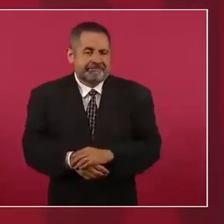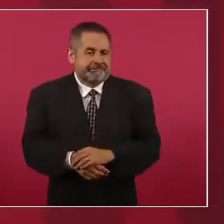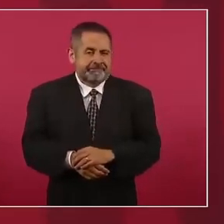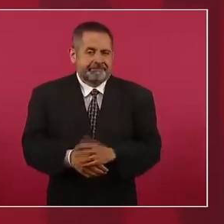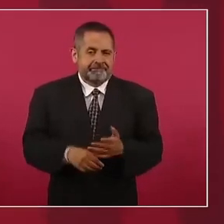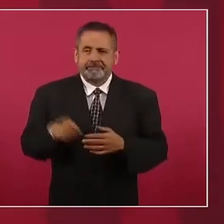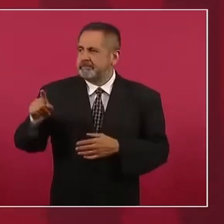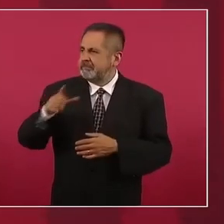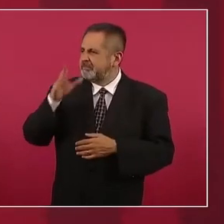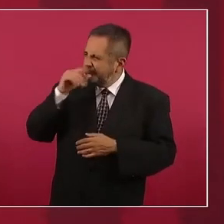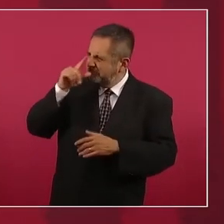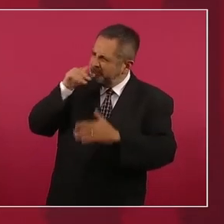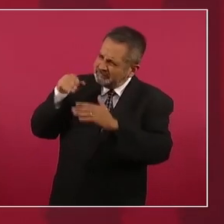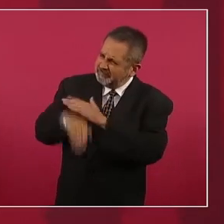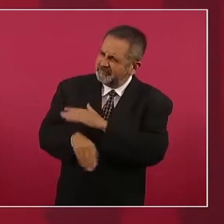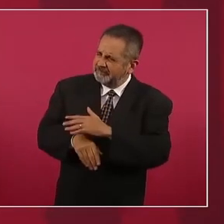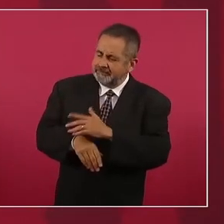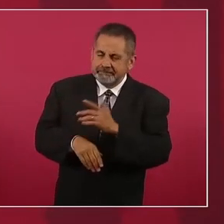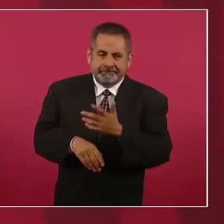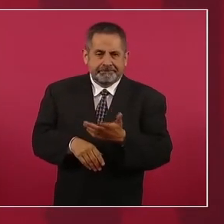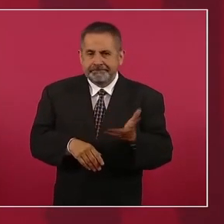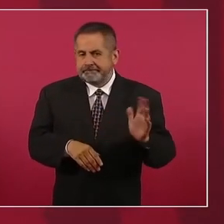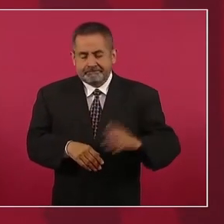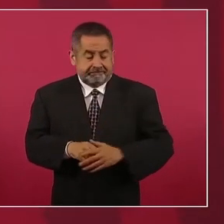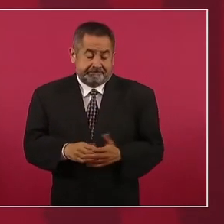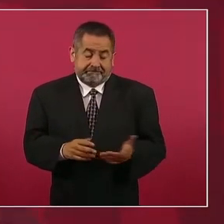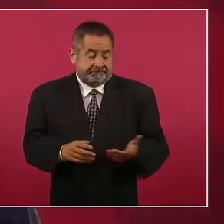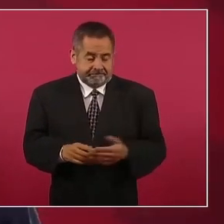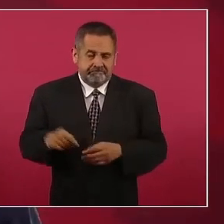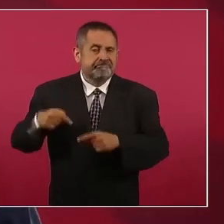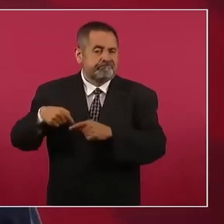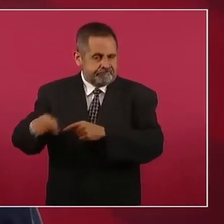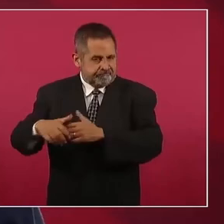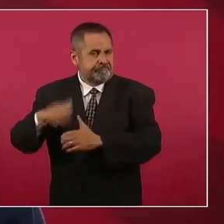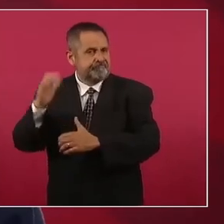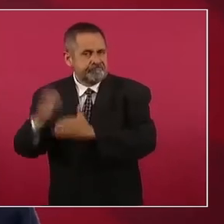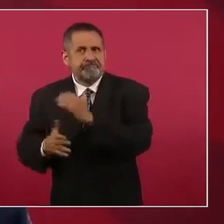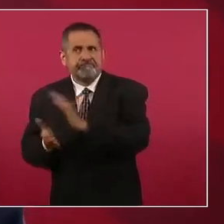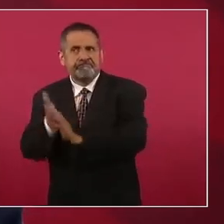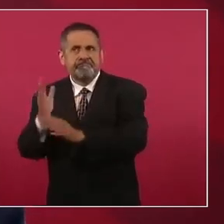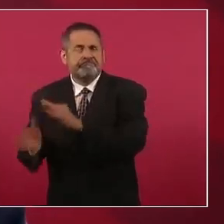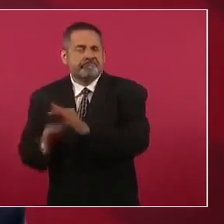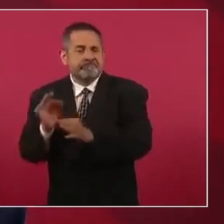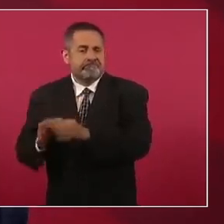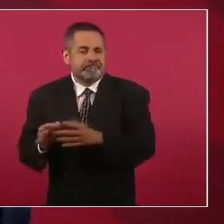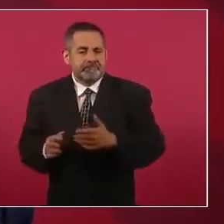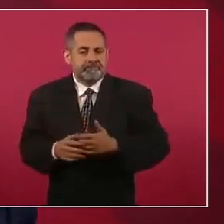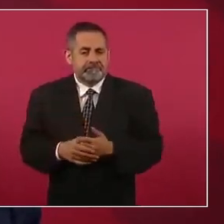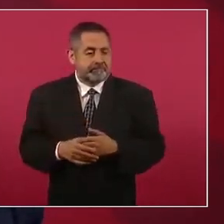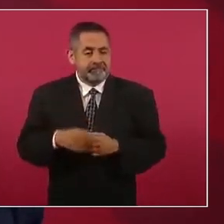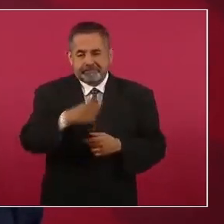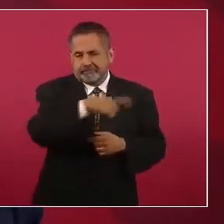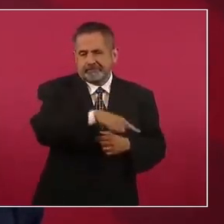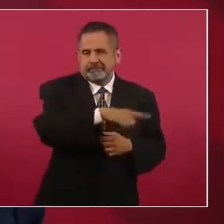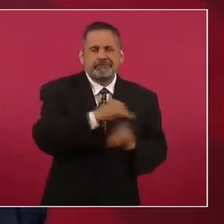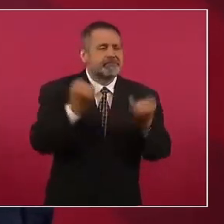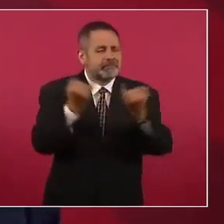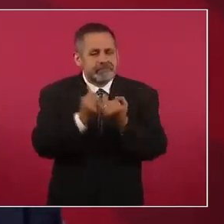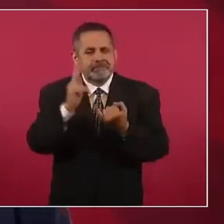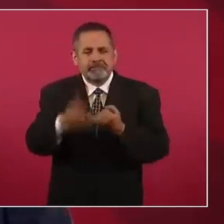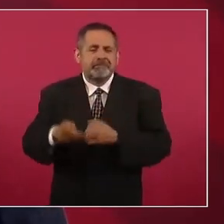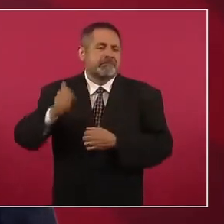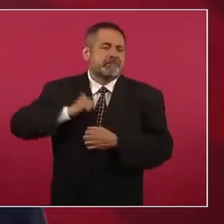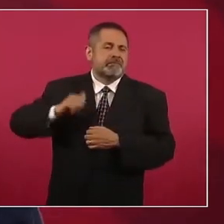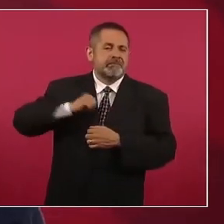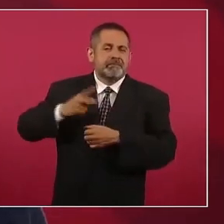no podamos terminar la obra. Lo que buscaban cuando el segundo